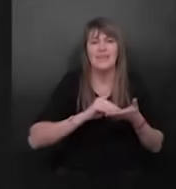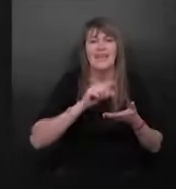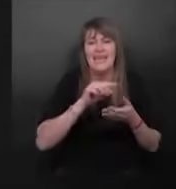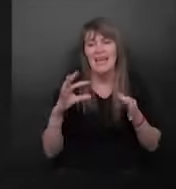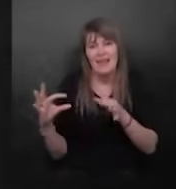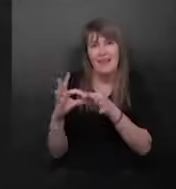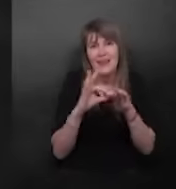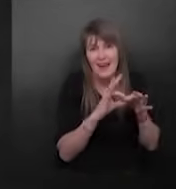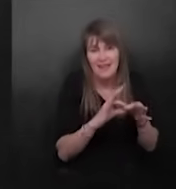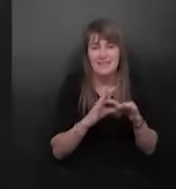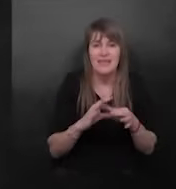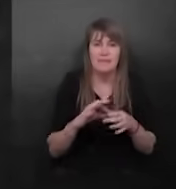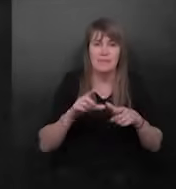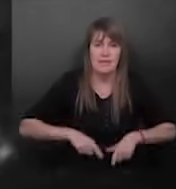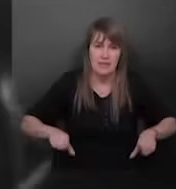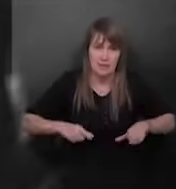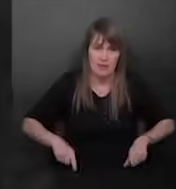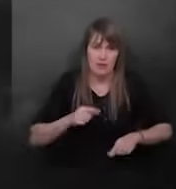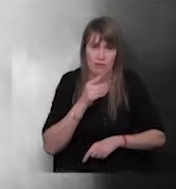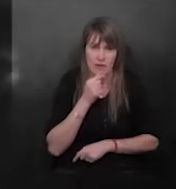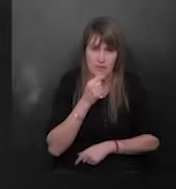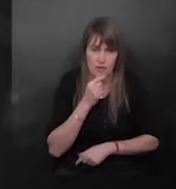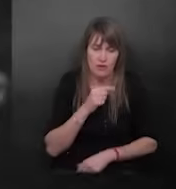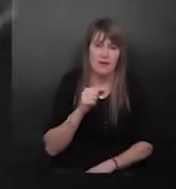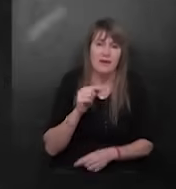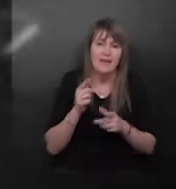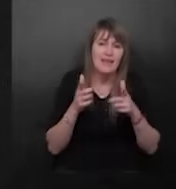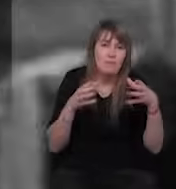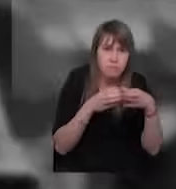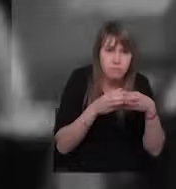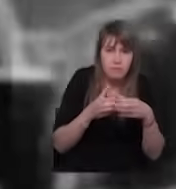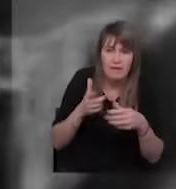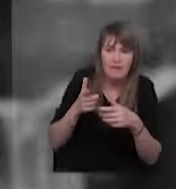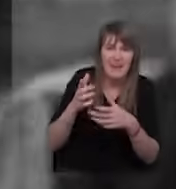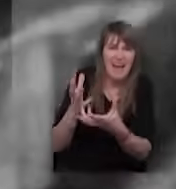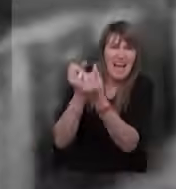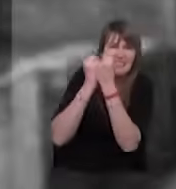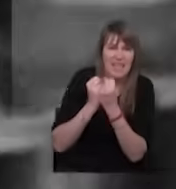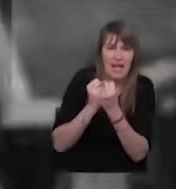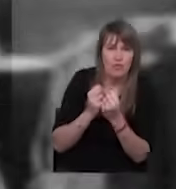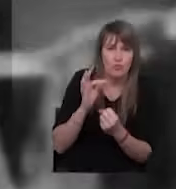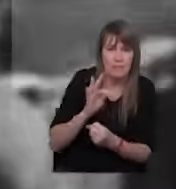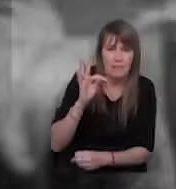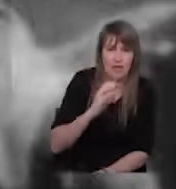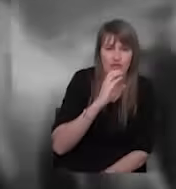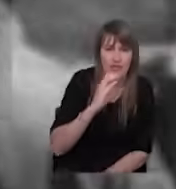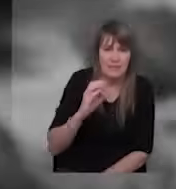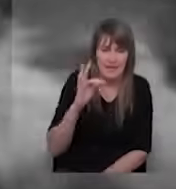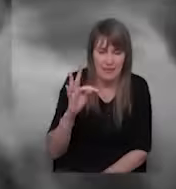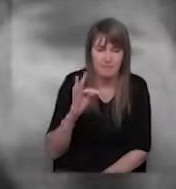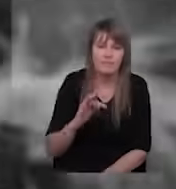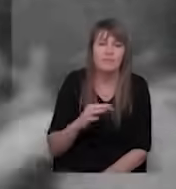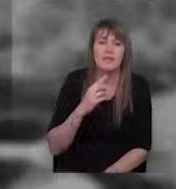enlace entre el Ministerio del Interior y el denominado Comando Casa Tupamaro, CCT. En horas próximas al mediodía me dirigí con